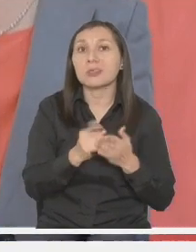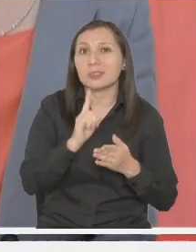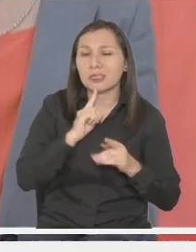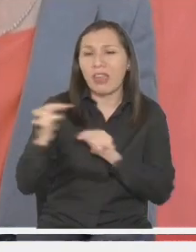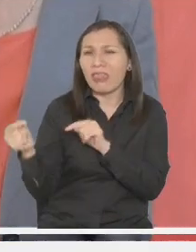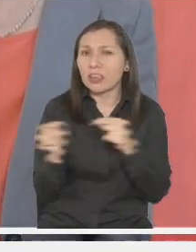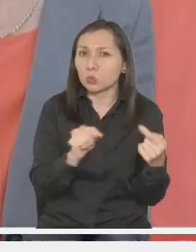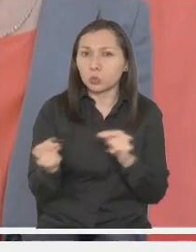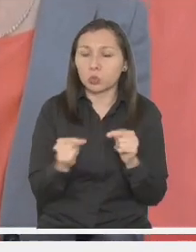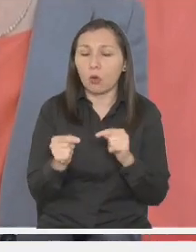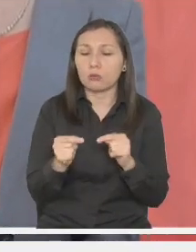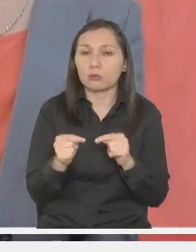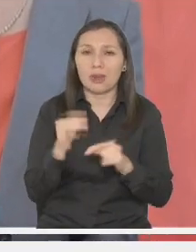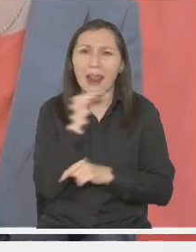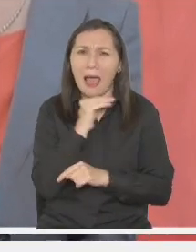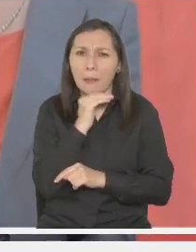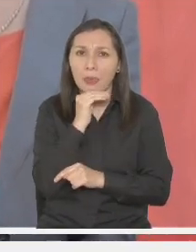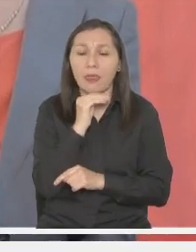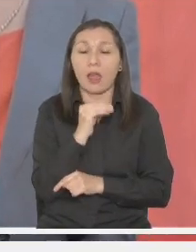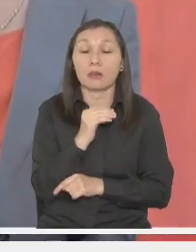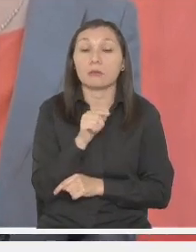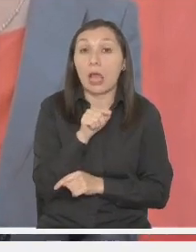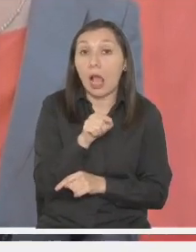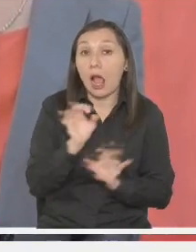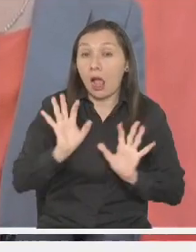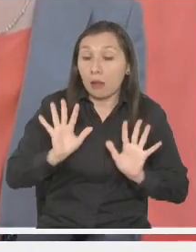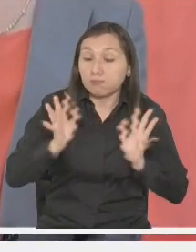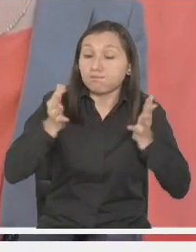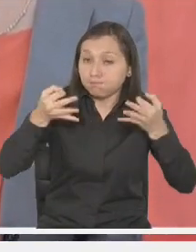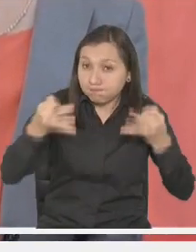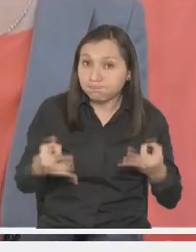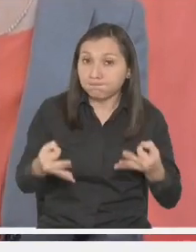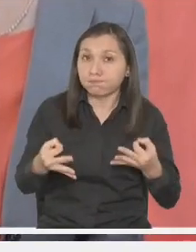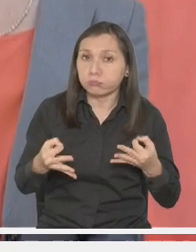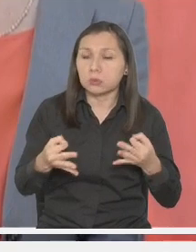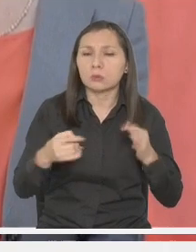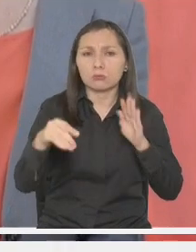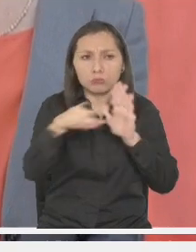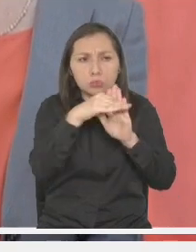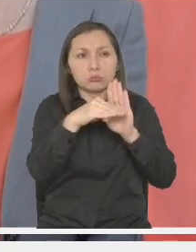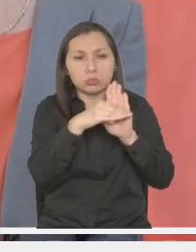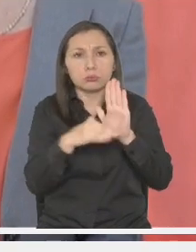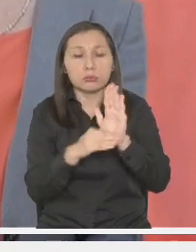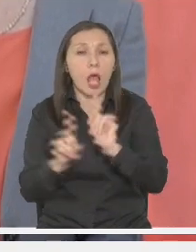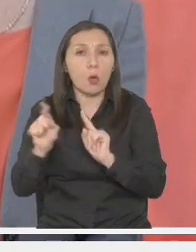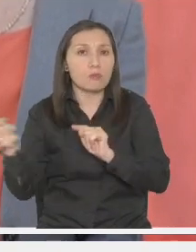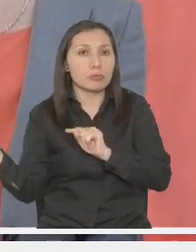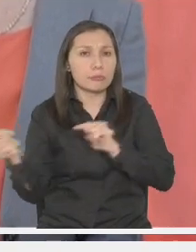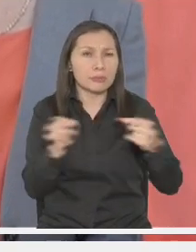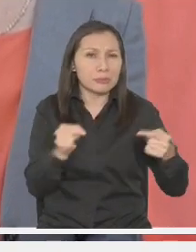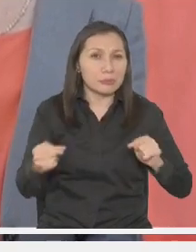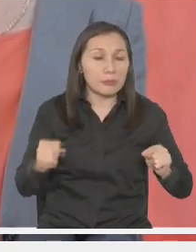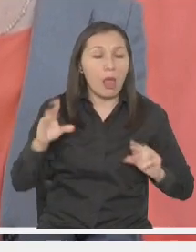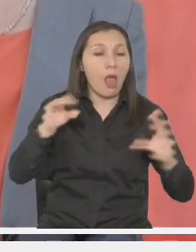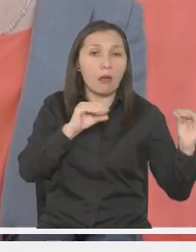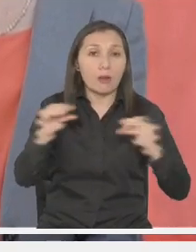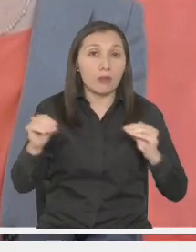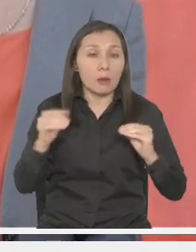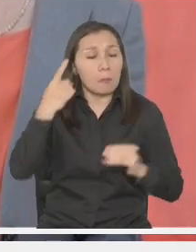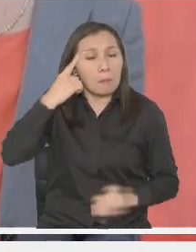una discusión rápida, en donde seguramente se harán valer puntos de uno y otro lado. Lo importante,